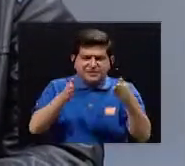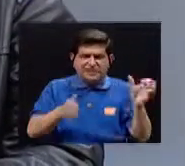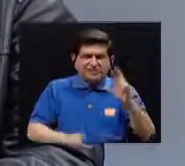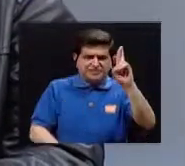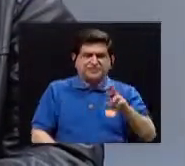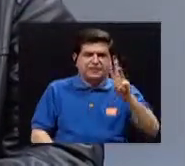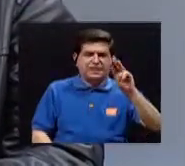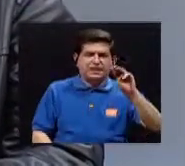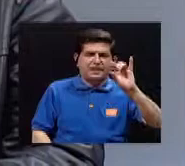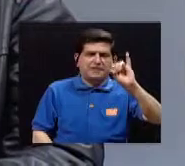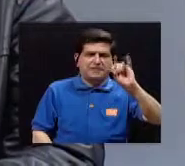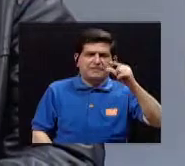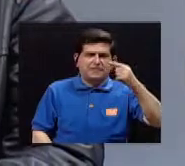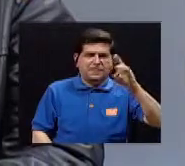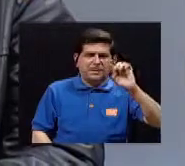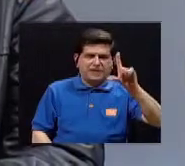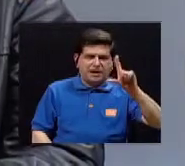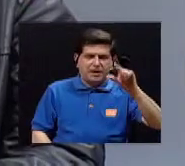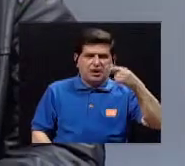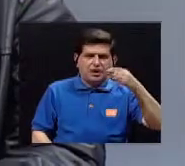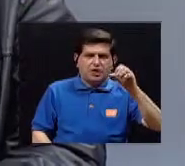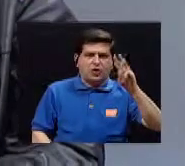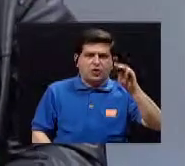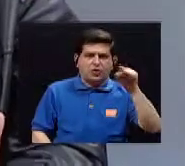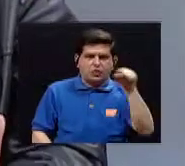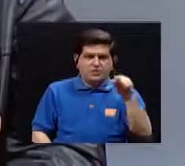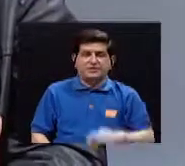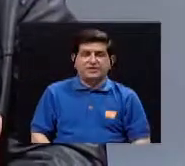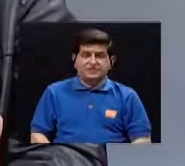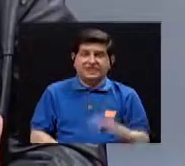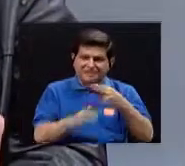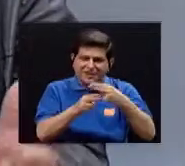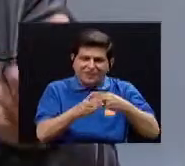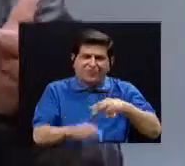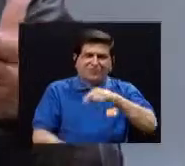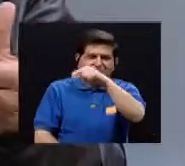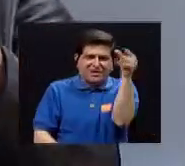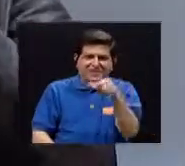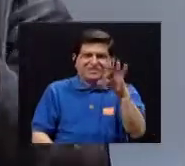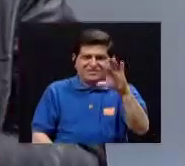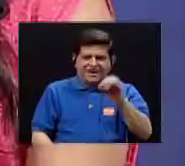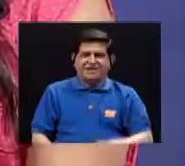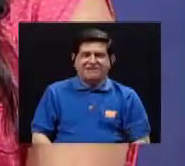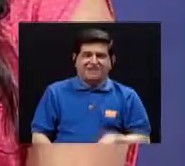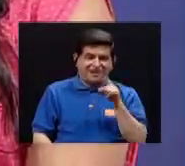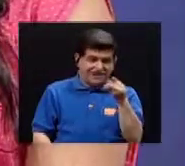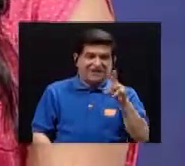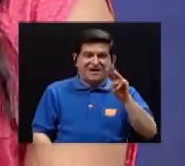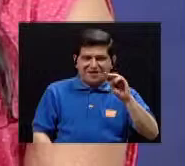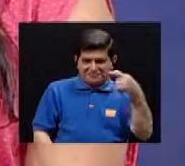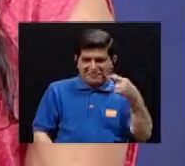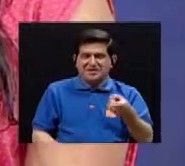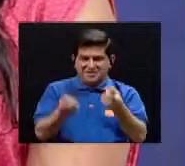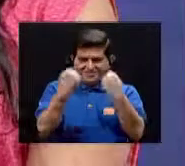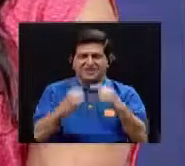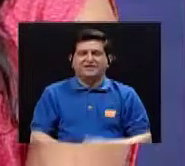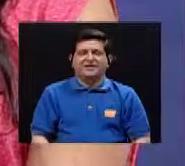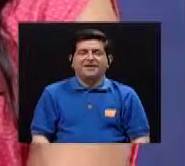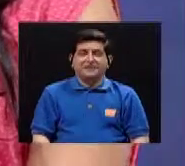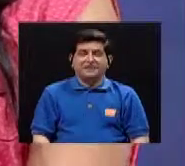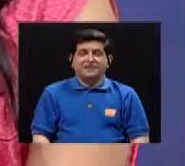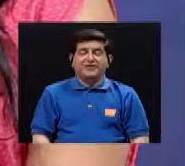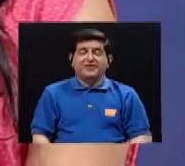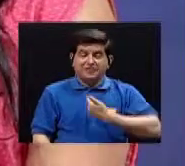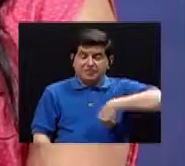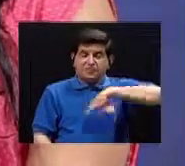costarricense miguel gómez e italia 90 y aquí tenemos a mediar con nosotros recibo así es para